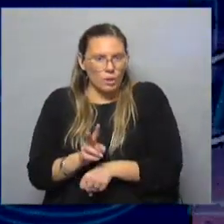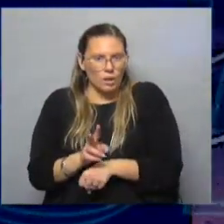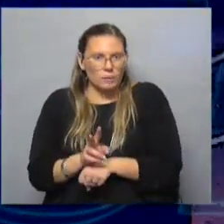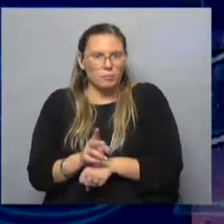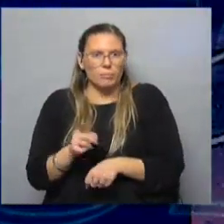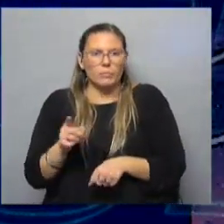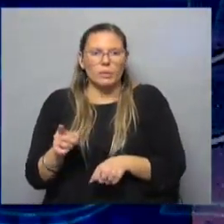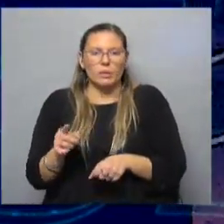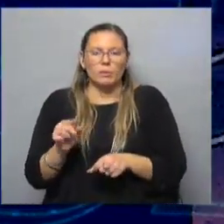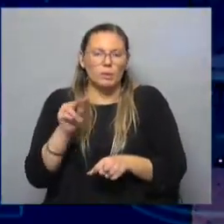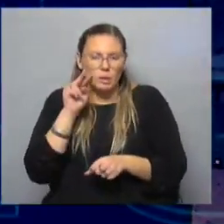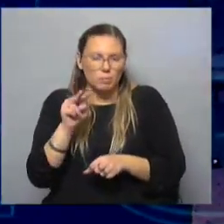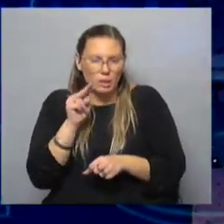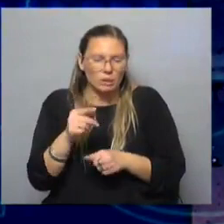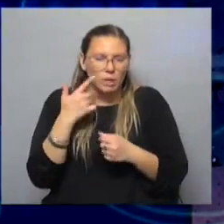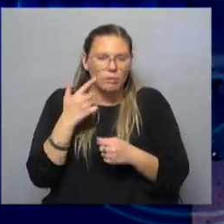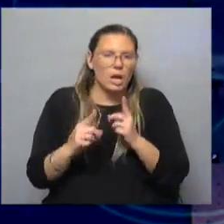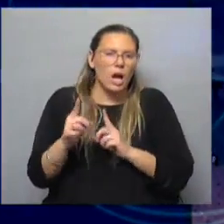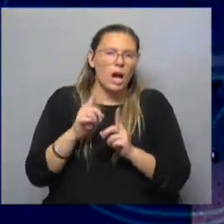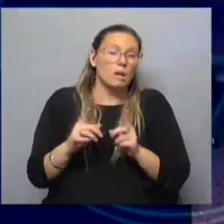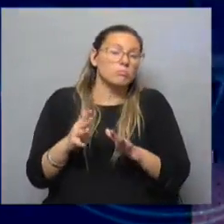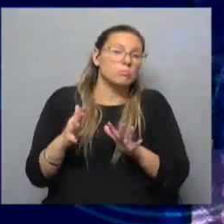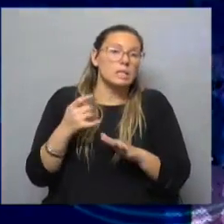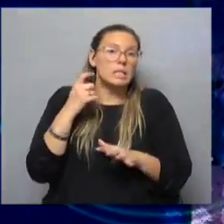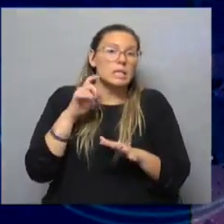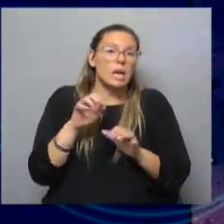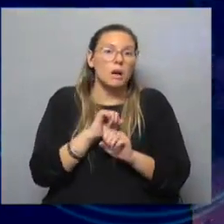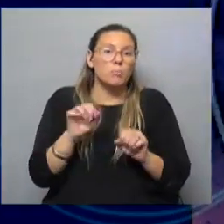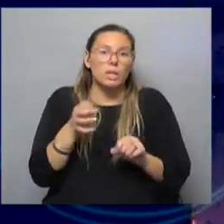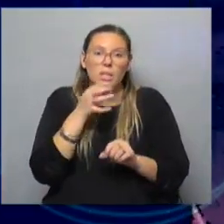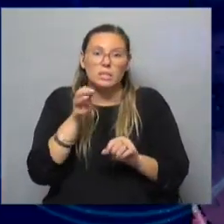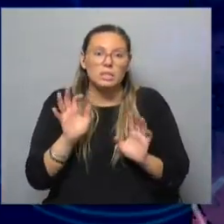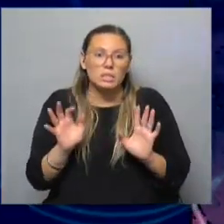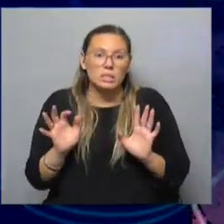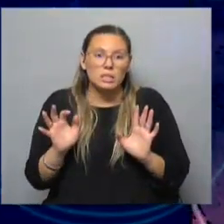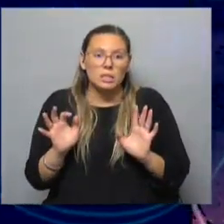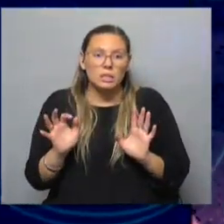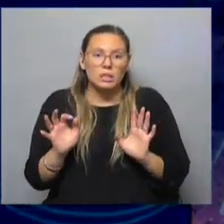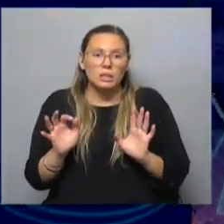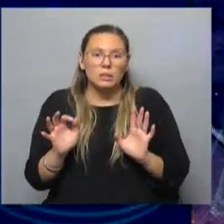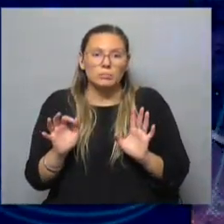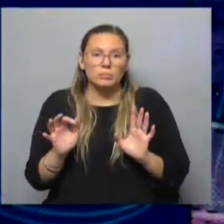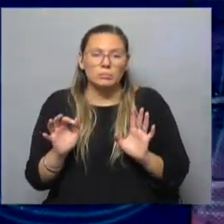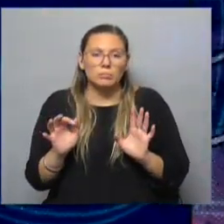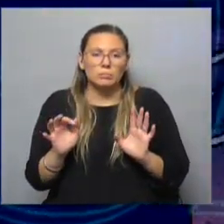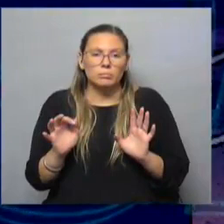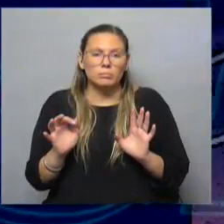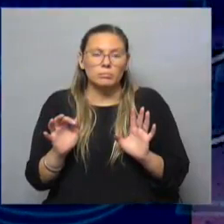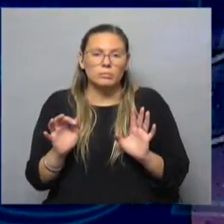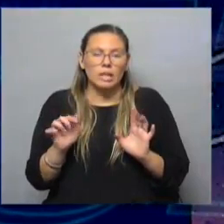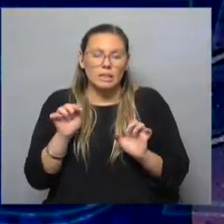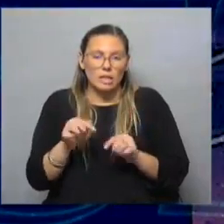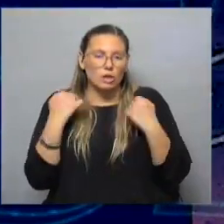estuviste mirándolos un poco, observándolos. ¿Qué, tenés algún pronóstico según lo que pudiste observar? Sí, más que nada porque no de